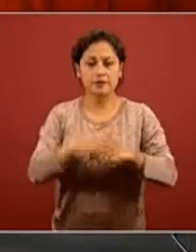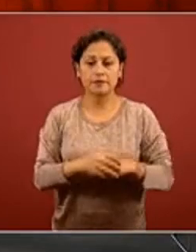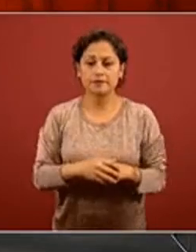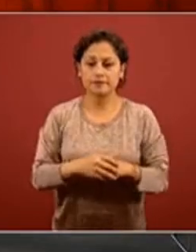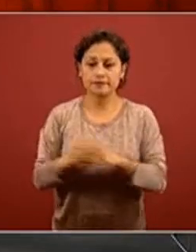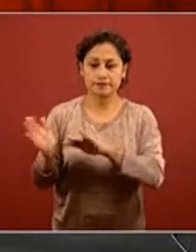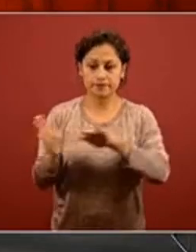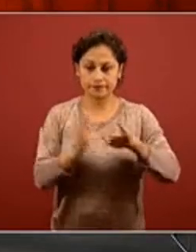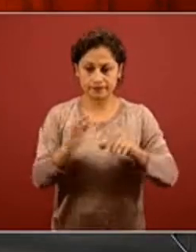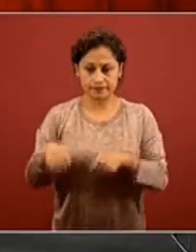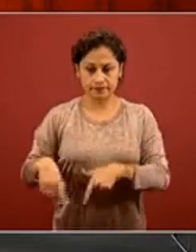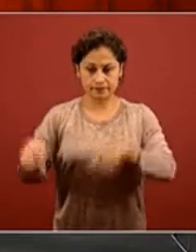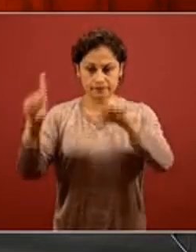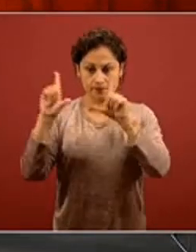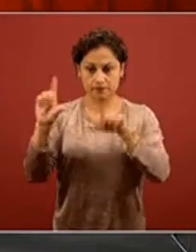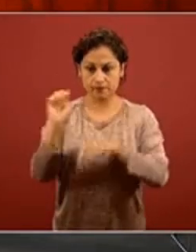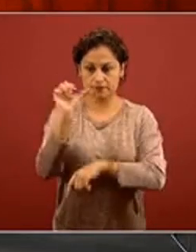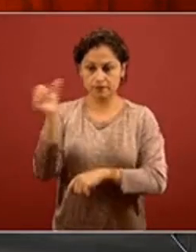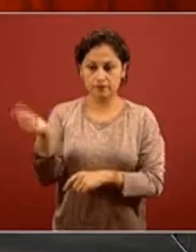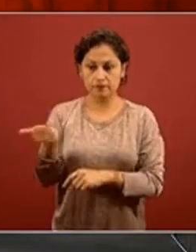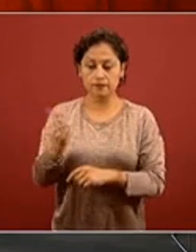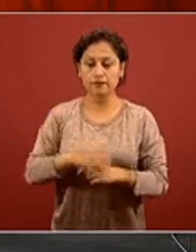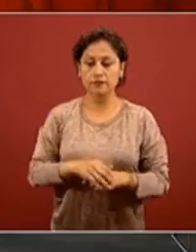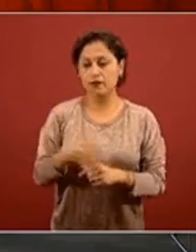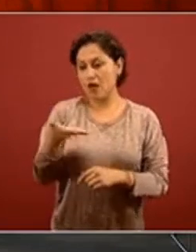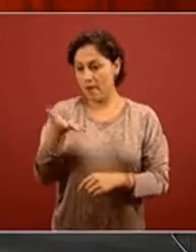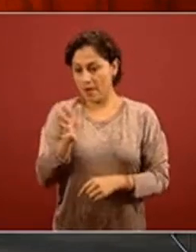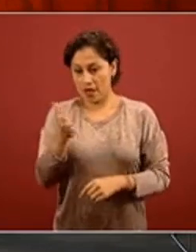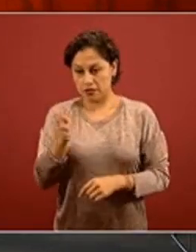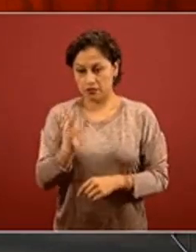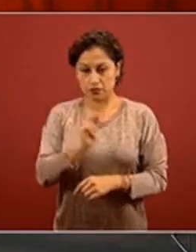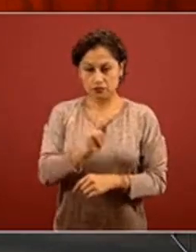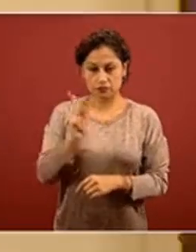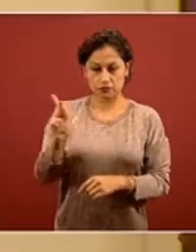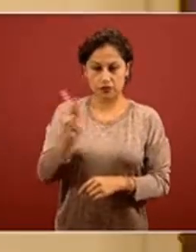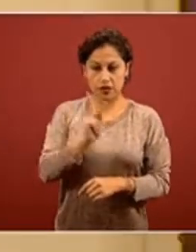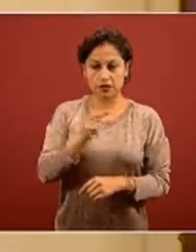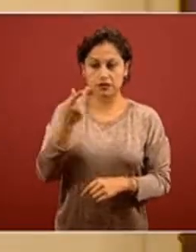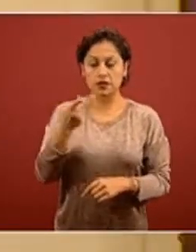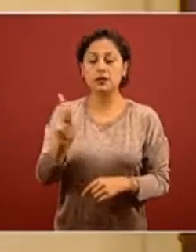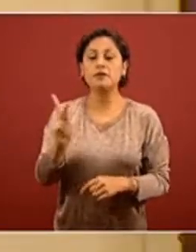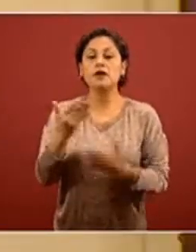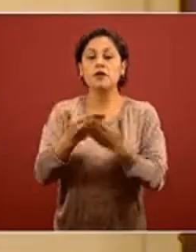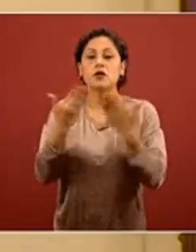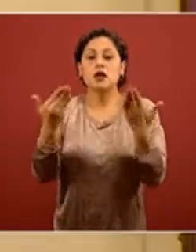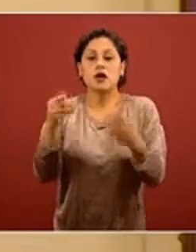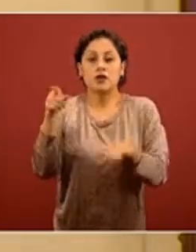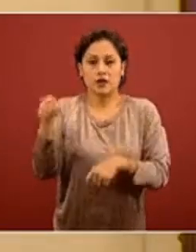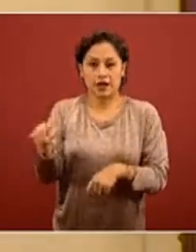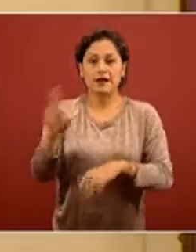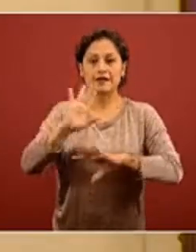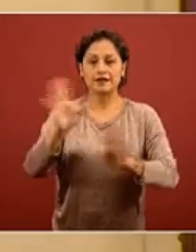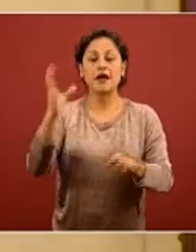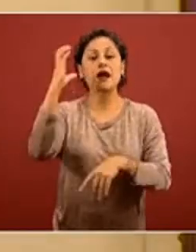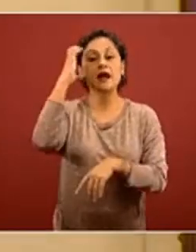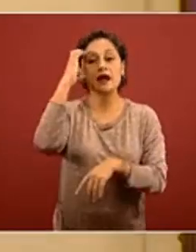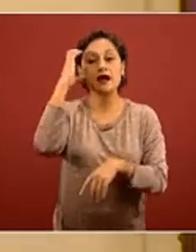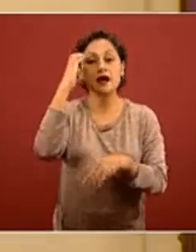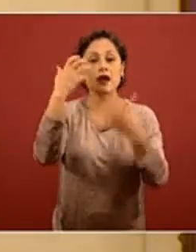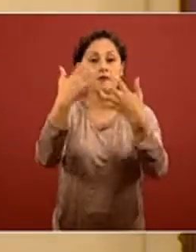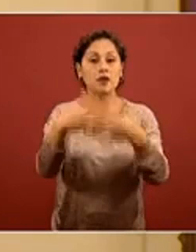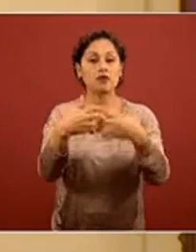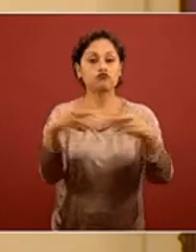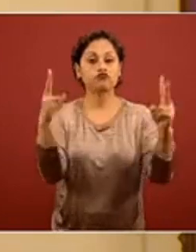Pasemos ahora sí rápidamente a la siguiente diapositiva, es similar, pero aquí vemos ahora sí la disponibilidad de camas con ventilador, es decir, aquellas que se